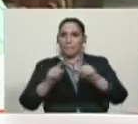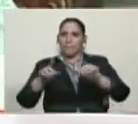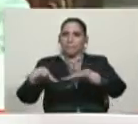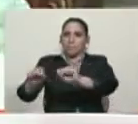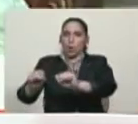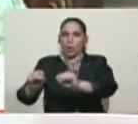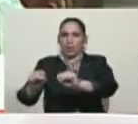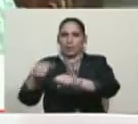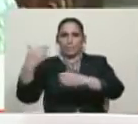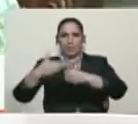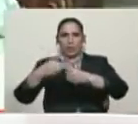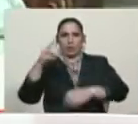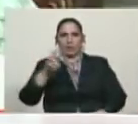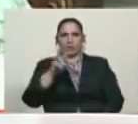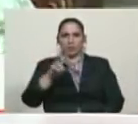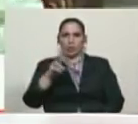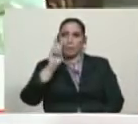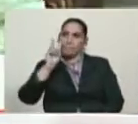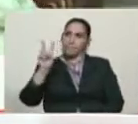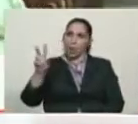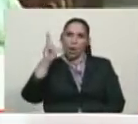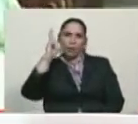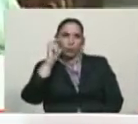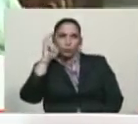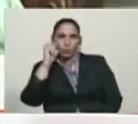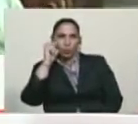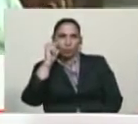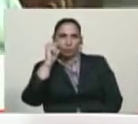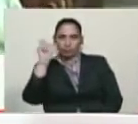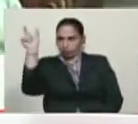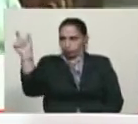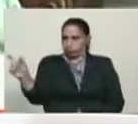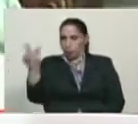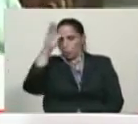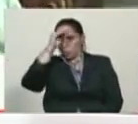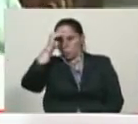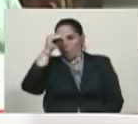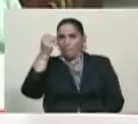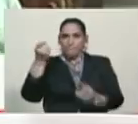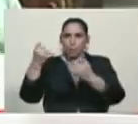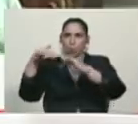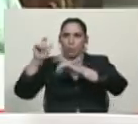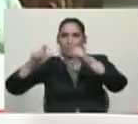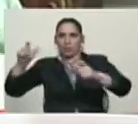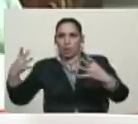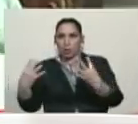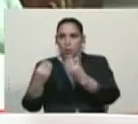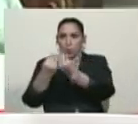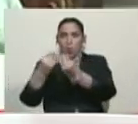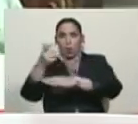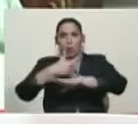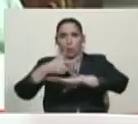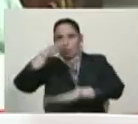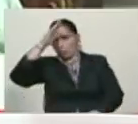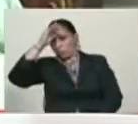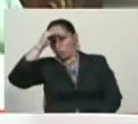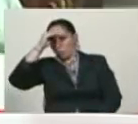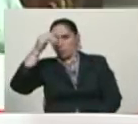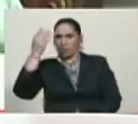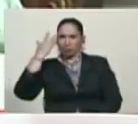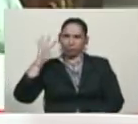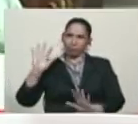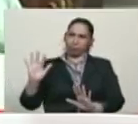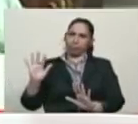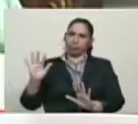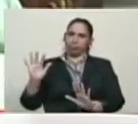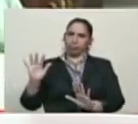de venezuela que él lo vio que él lo escuchó y que mucha de la gente que acompañaba en el gobierno de donald trump le parecía